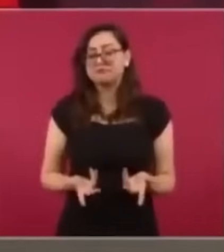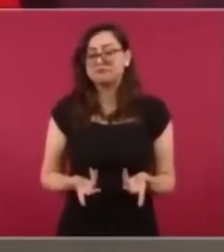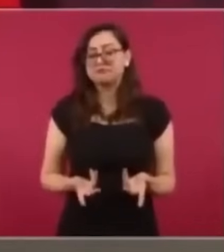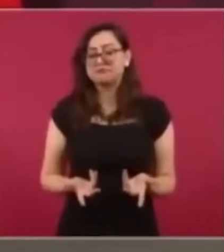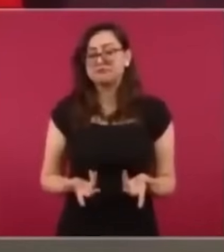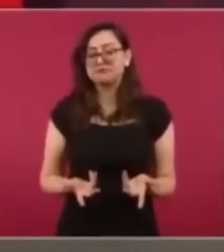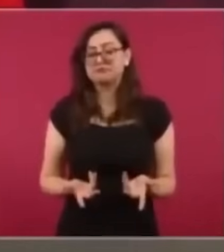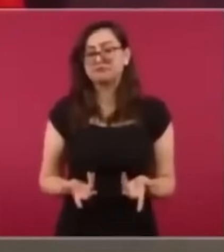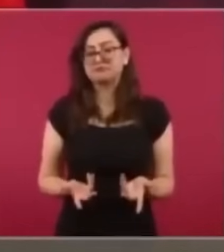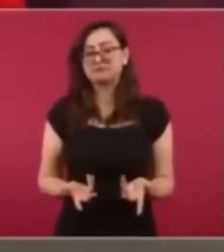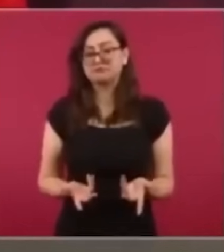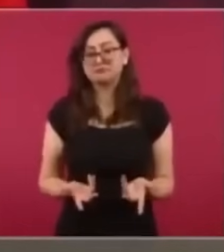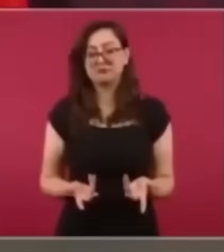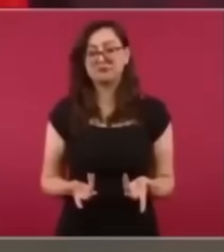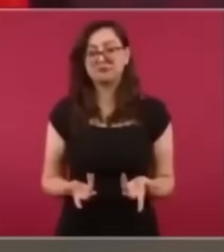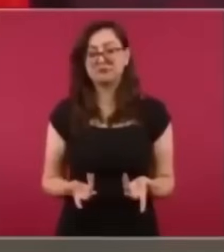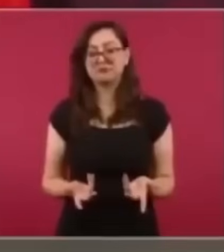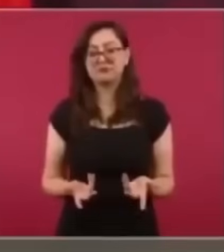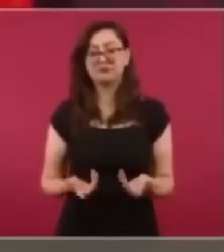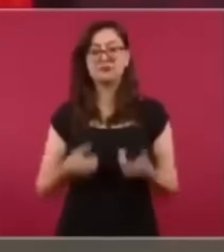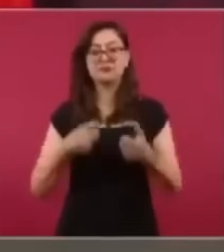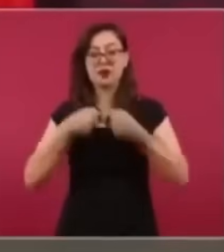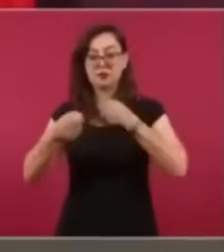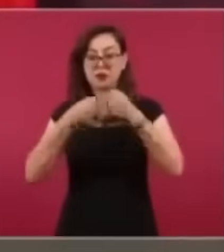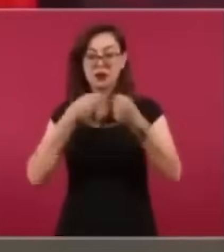siempre ha existido el periodismo de derecha,